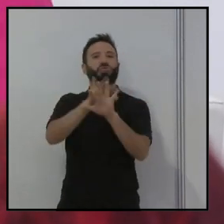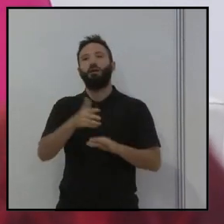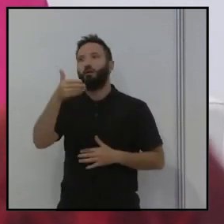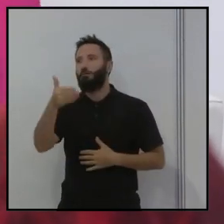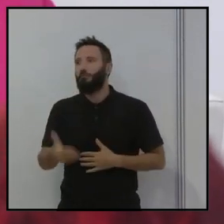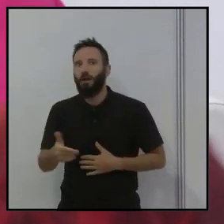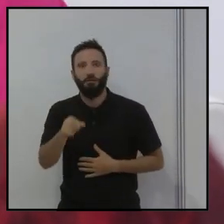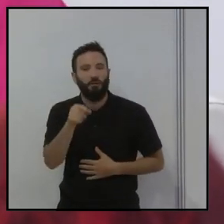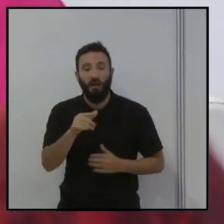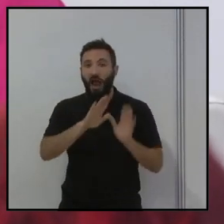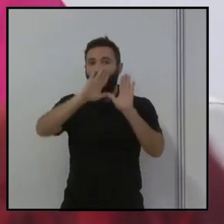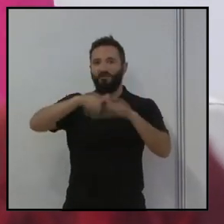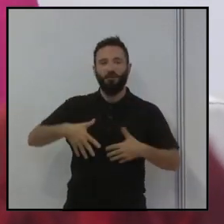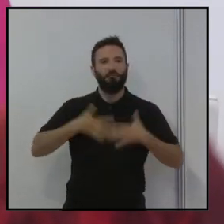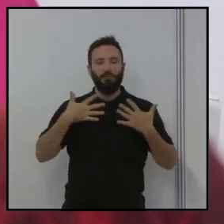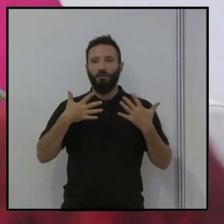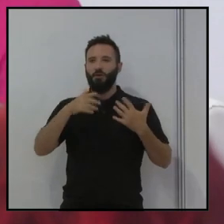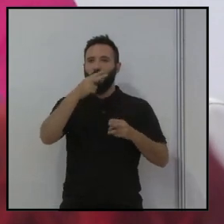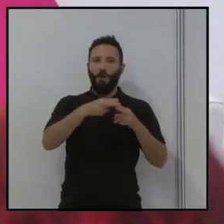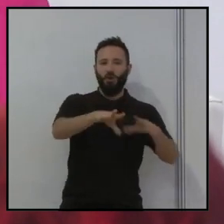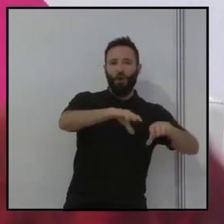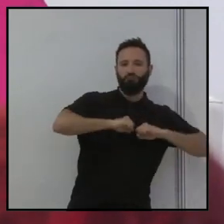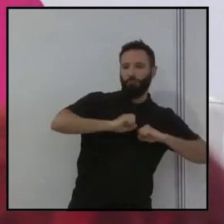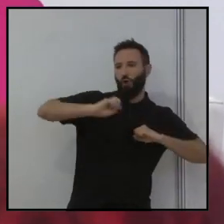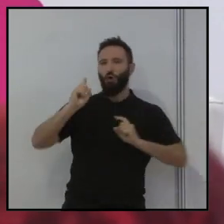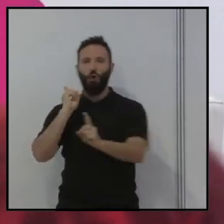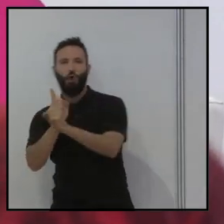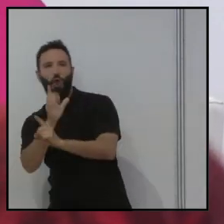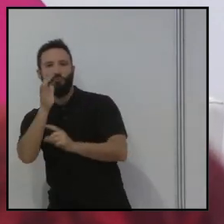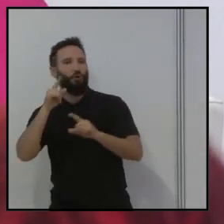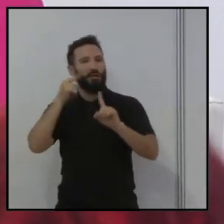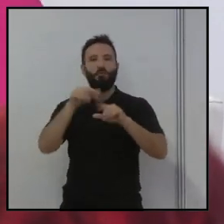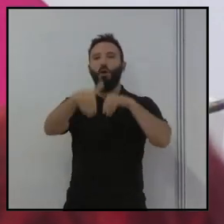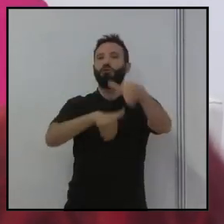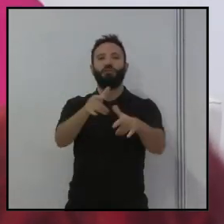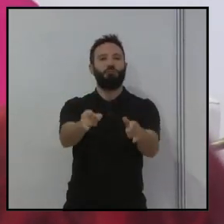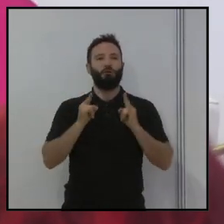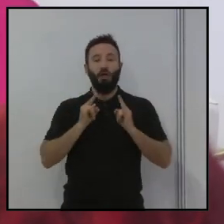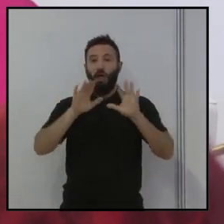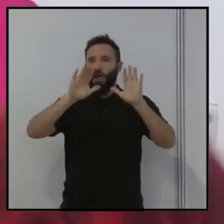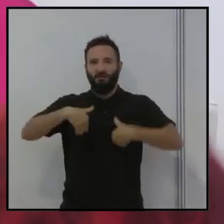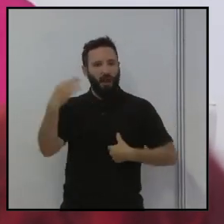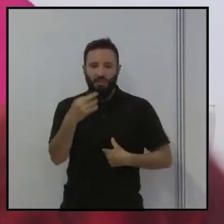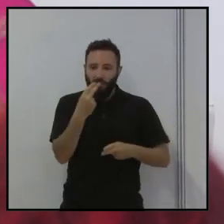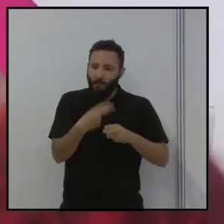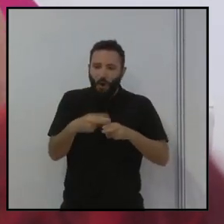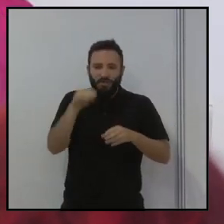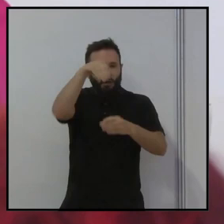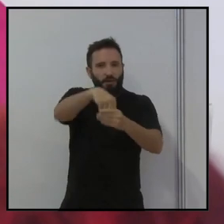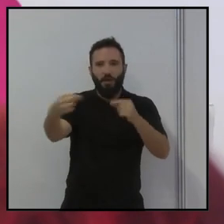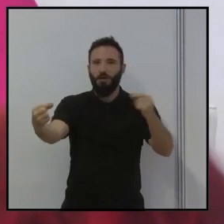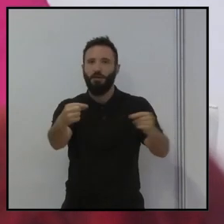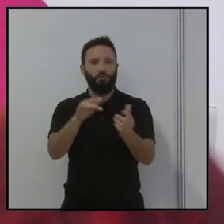de repente unos se hacen cargo de ellos, los otros van en contra por partidismo, punto. Pero tiene que entrar. ¿Cómo no va a entrar en el debate político? ¿Tenemos